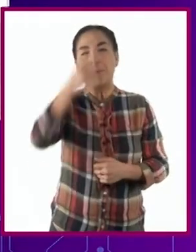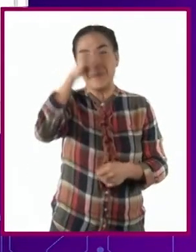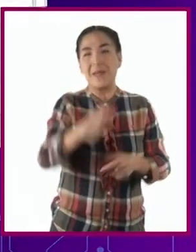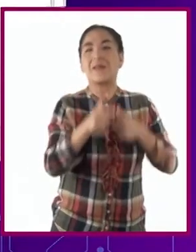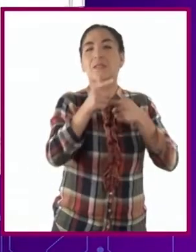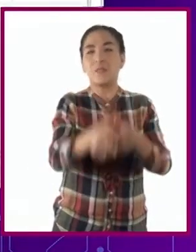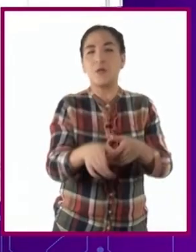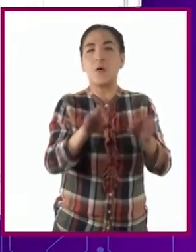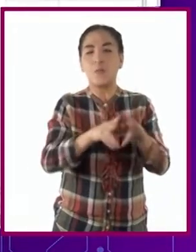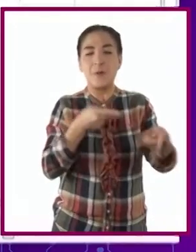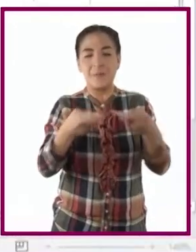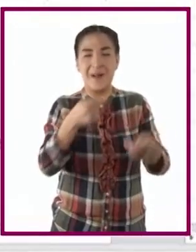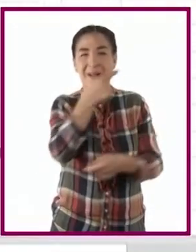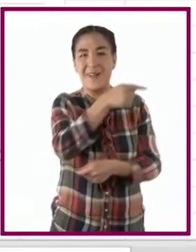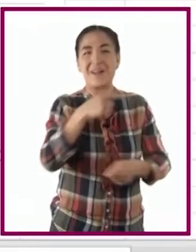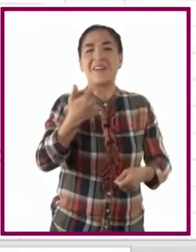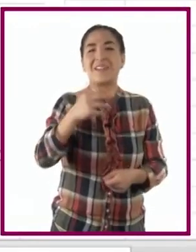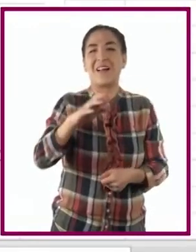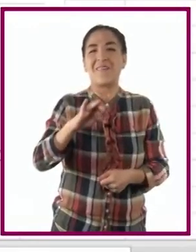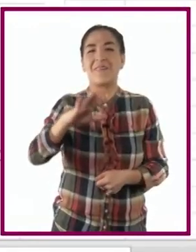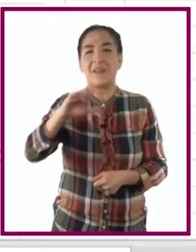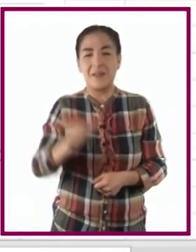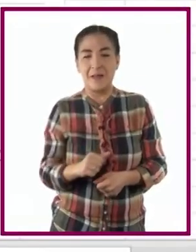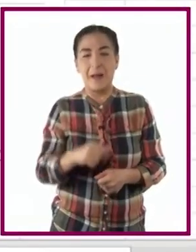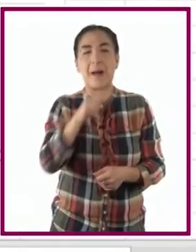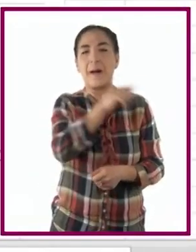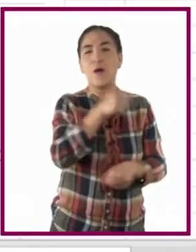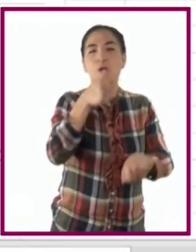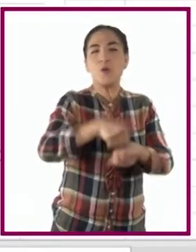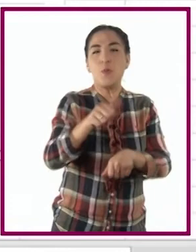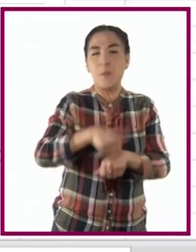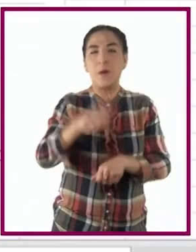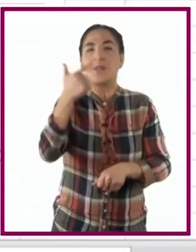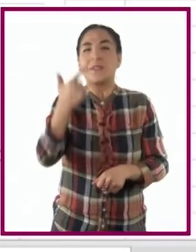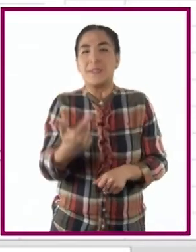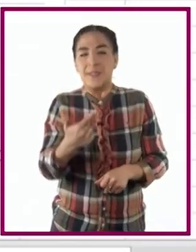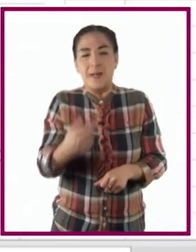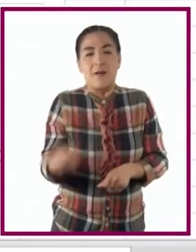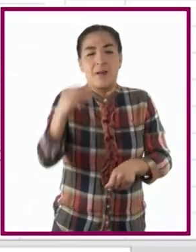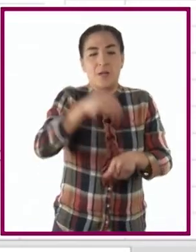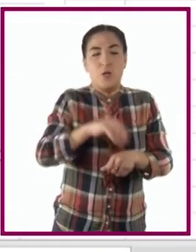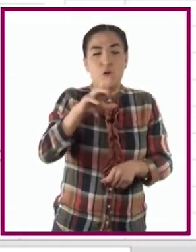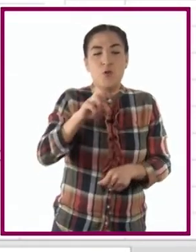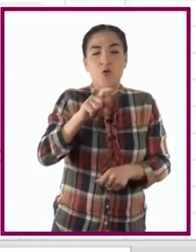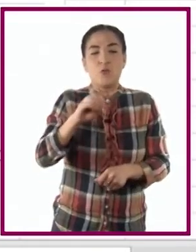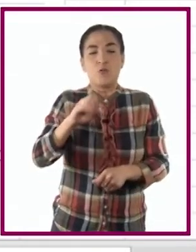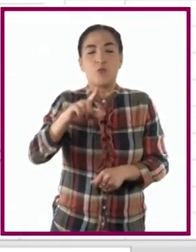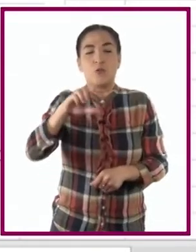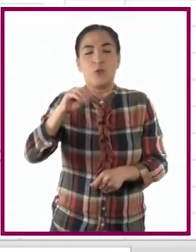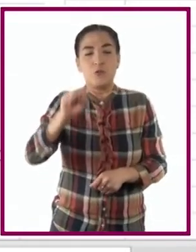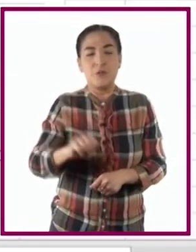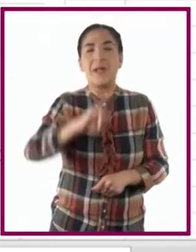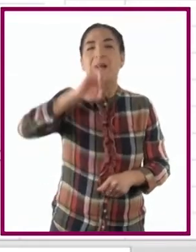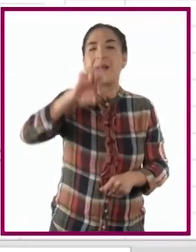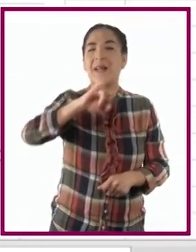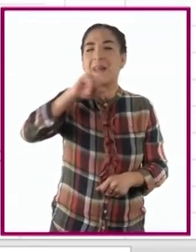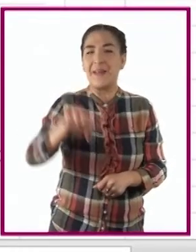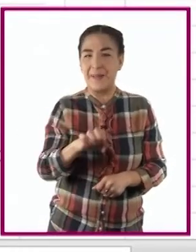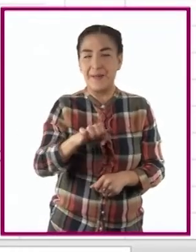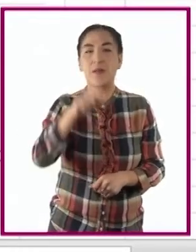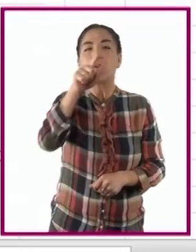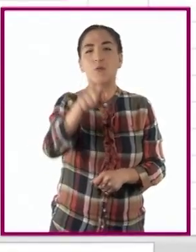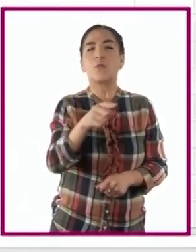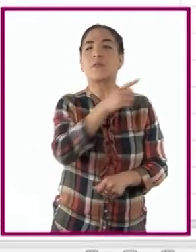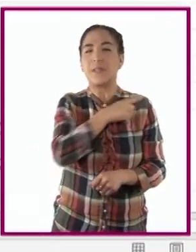la elaboración de la gráfica, indicado con el número 7 aparece Rótulos de eje. Entonces, seleccionamos